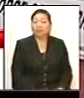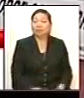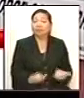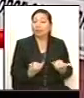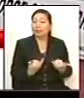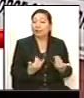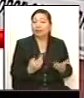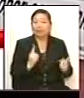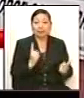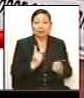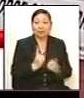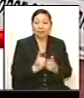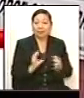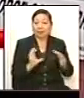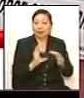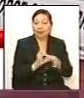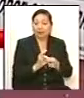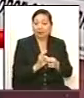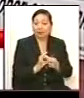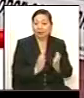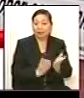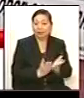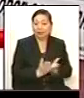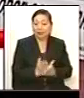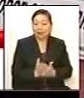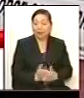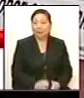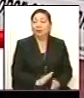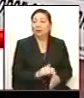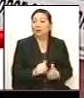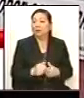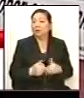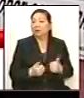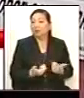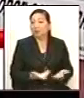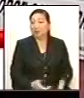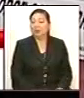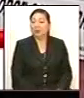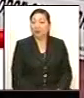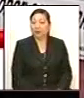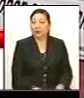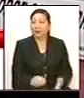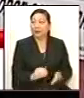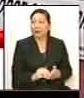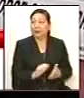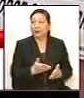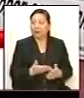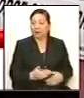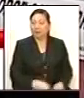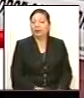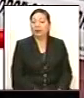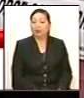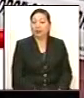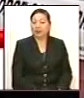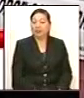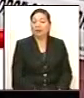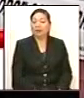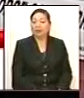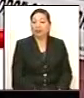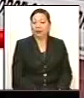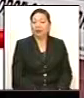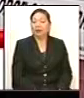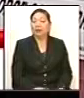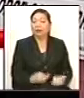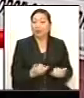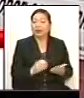está directamente amarrado al túnel transandino. Todo lo demás resultan siendo especulaciones, ¿ah?